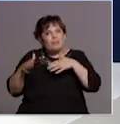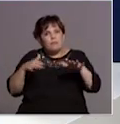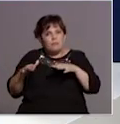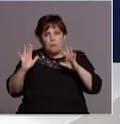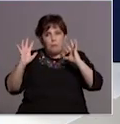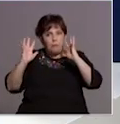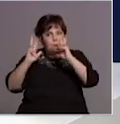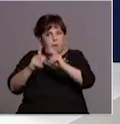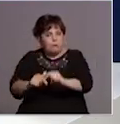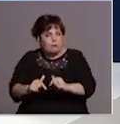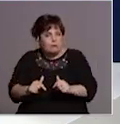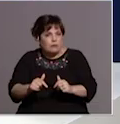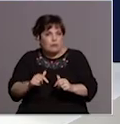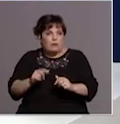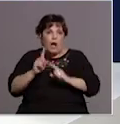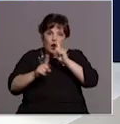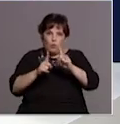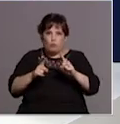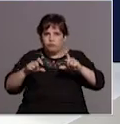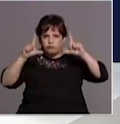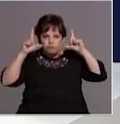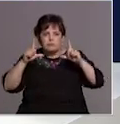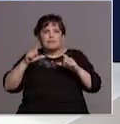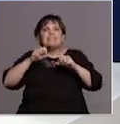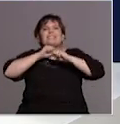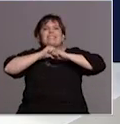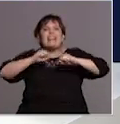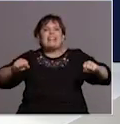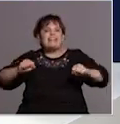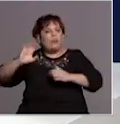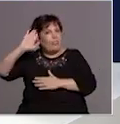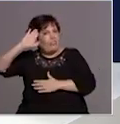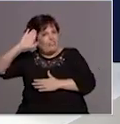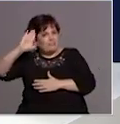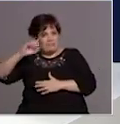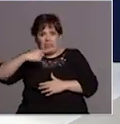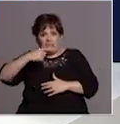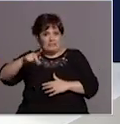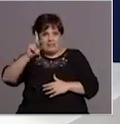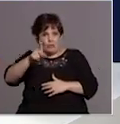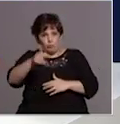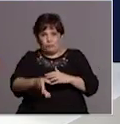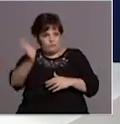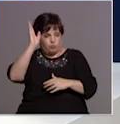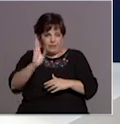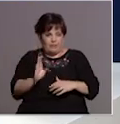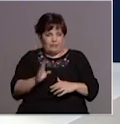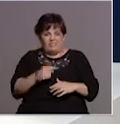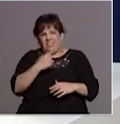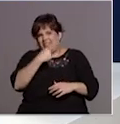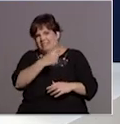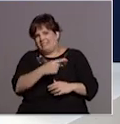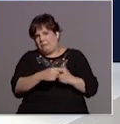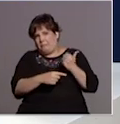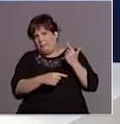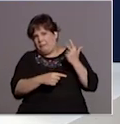queda casi ninguno y algunos importantísimos como por ejemplo el secretario de defensa que fue además no sólo dando un portazo sino haciendo unas